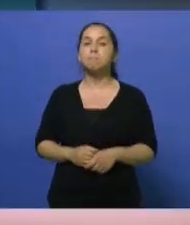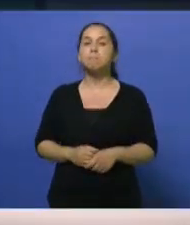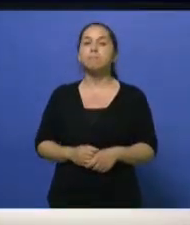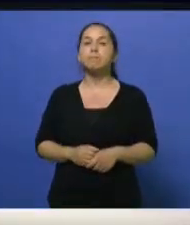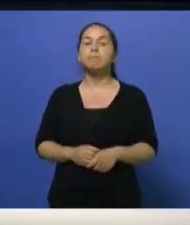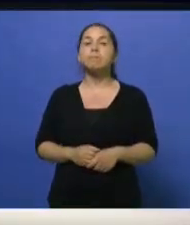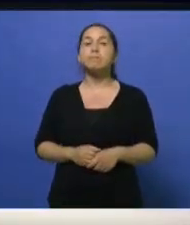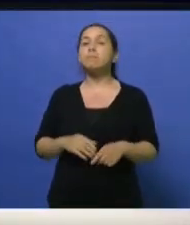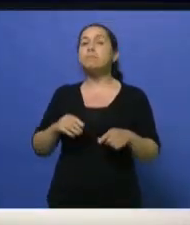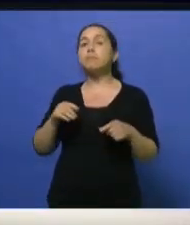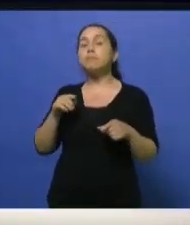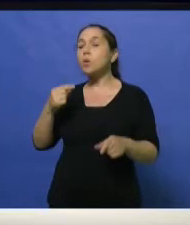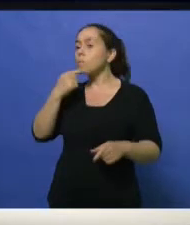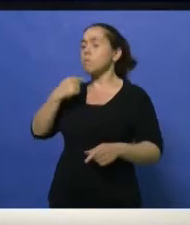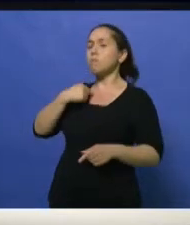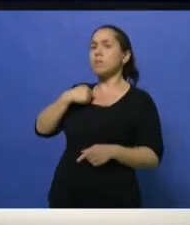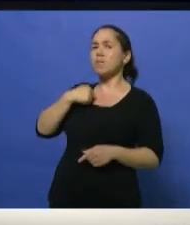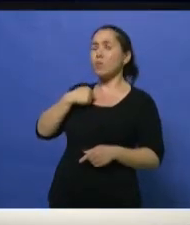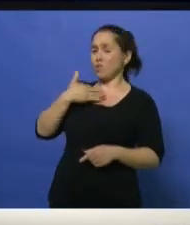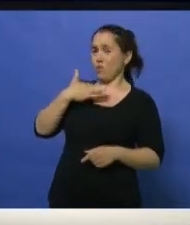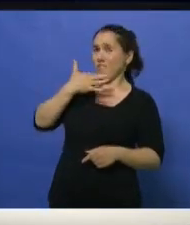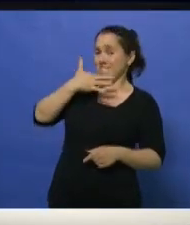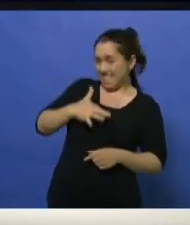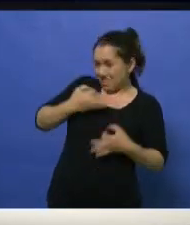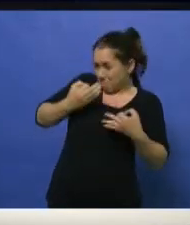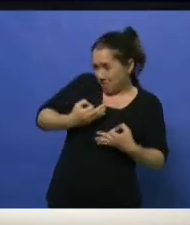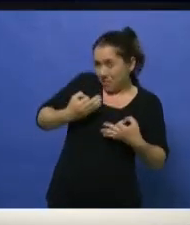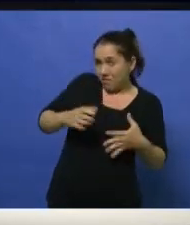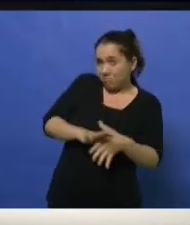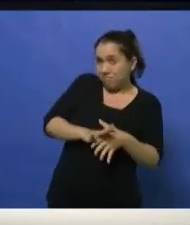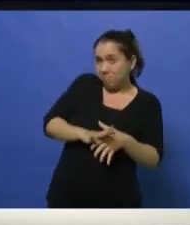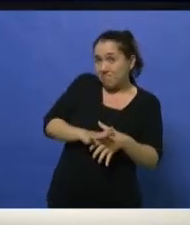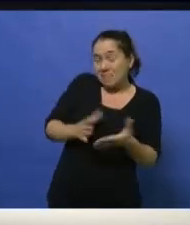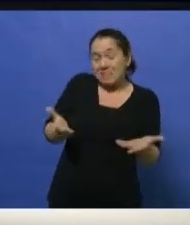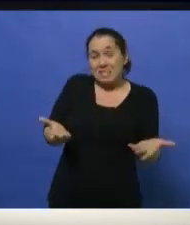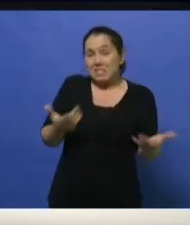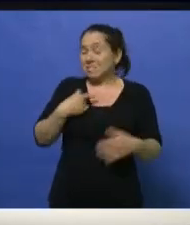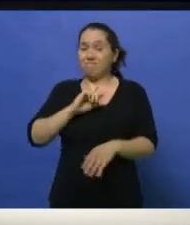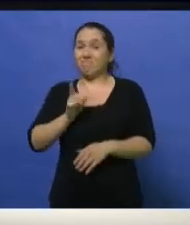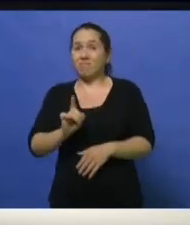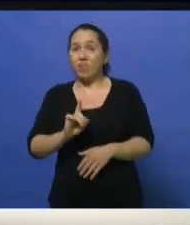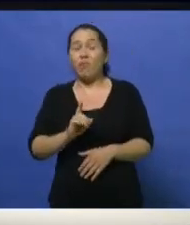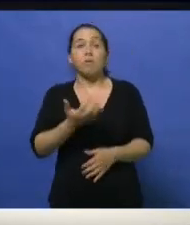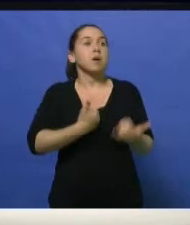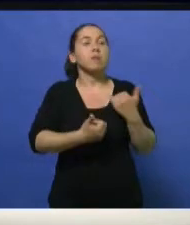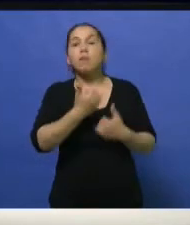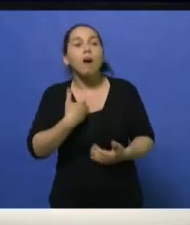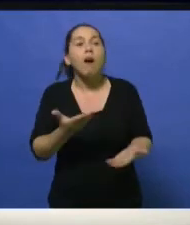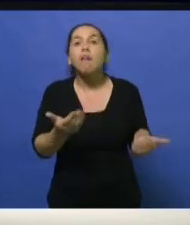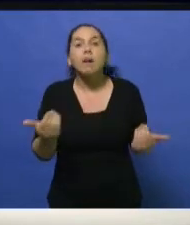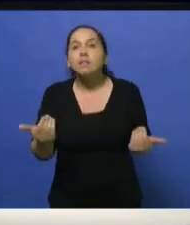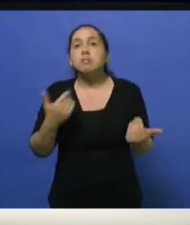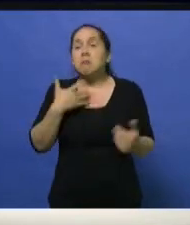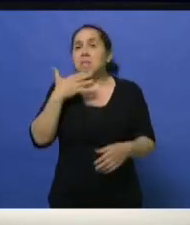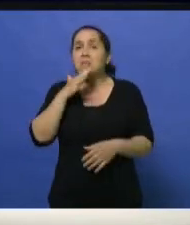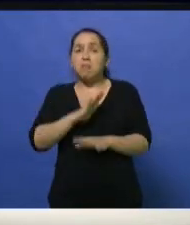Si me preguntás si lo entiendo exactamente, no. Si me preguntás con respecto al sentido común, tampoco lo termino de entender. La idea, lo que sucede es que esto es nuevo